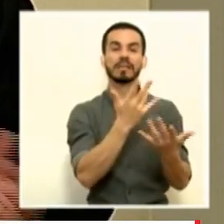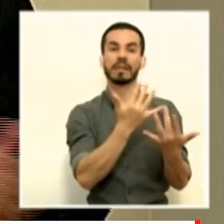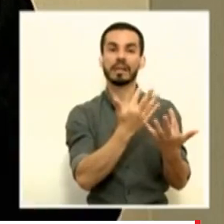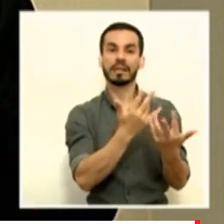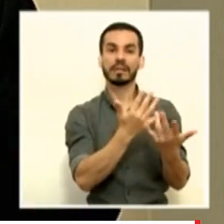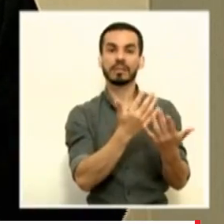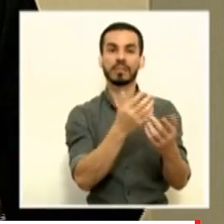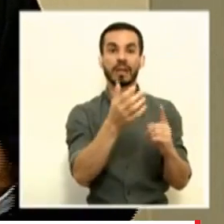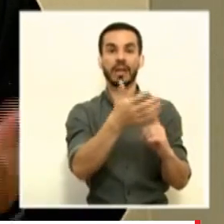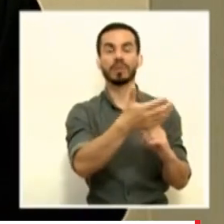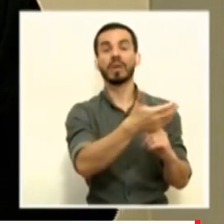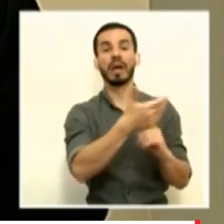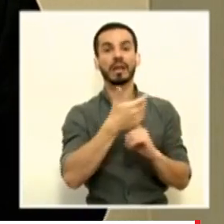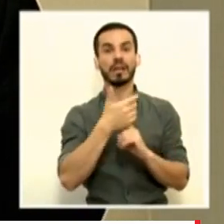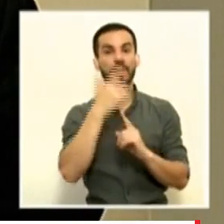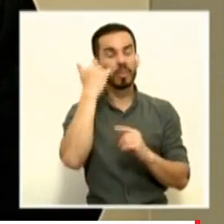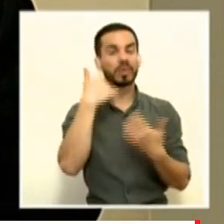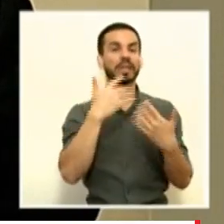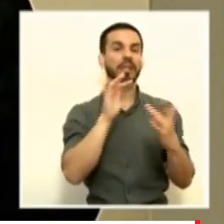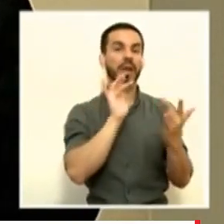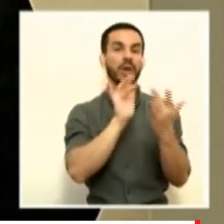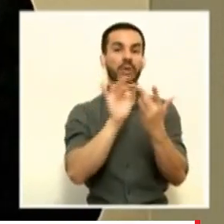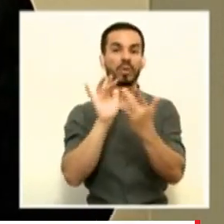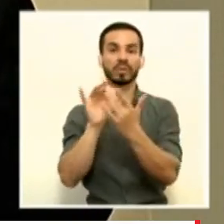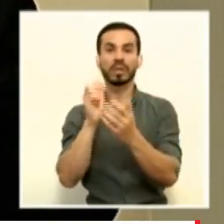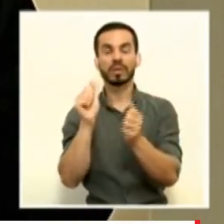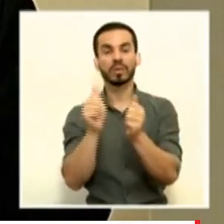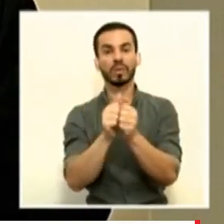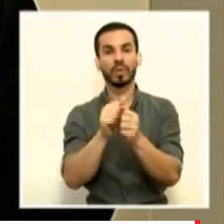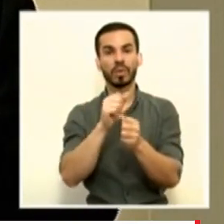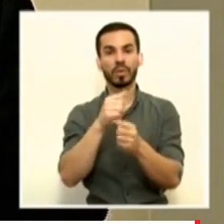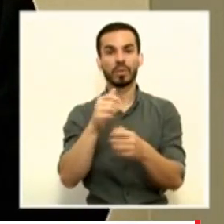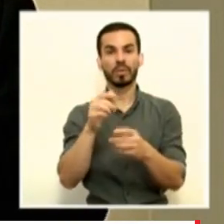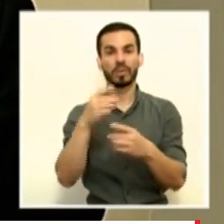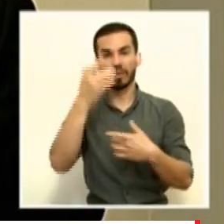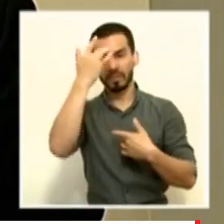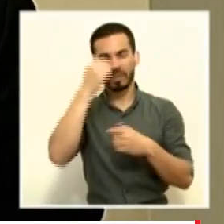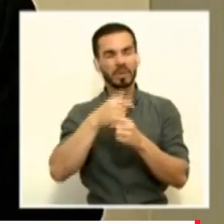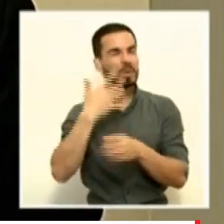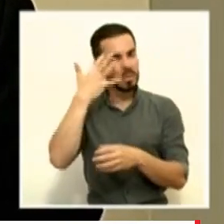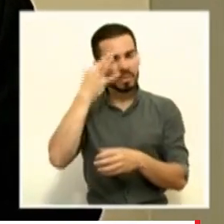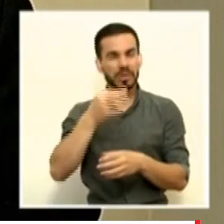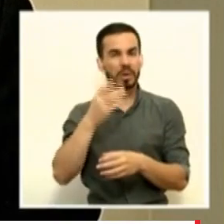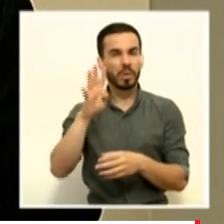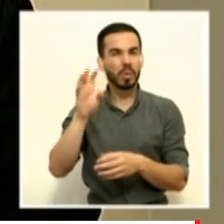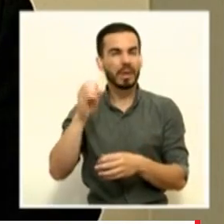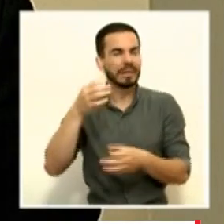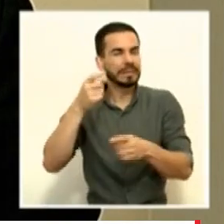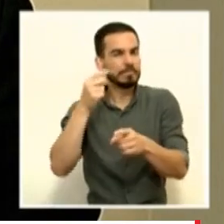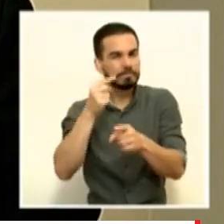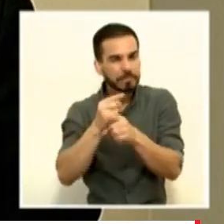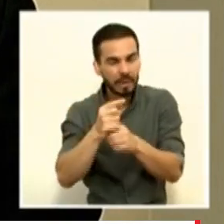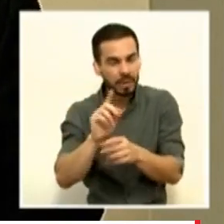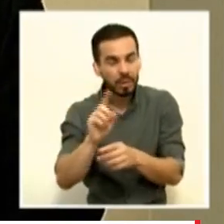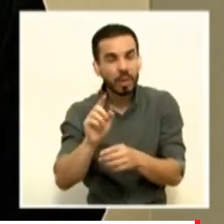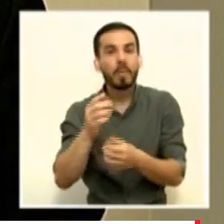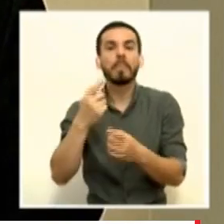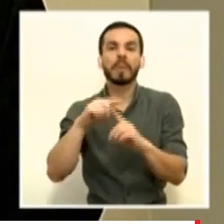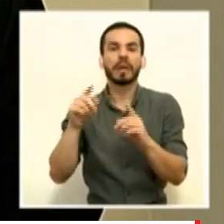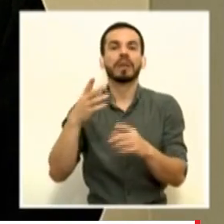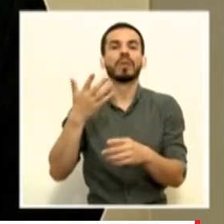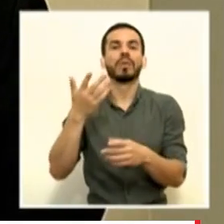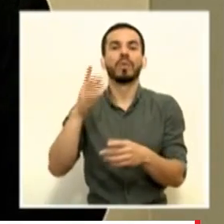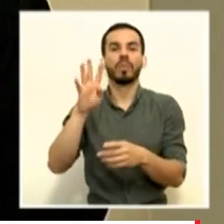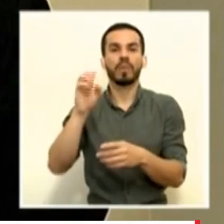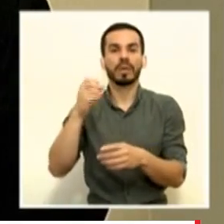esperando en aislamiento porque estuvieron en contacto con pacientes. Creo que son 40, no me queda el número exacto, pero creo que son 40.